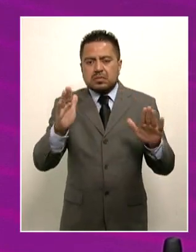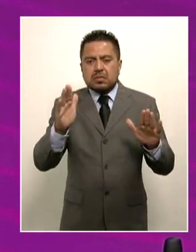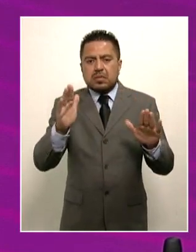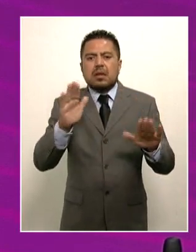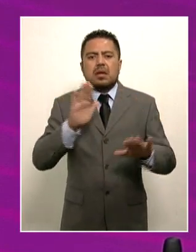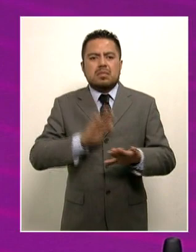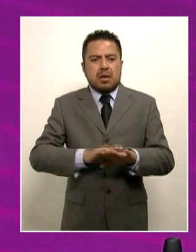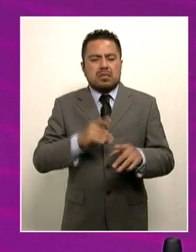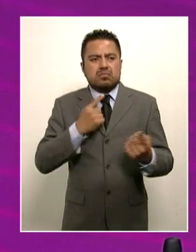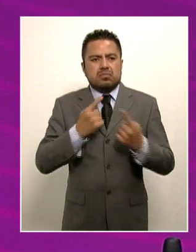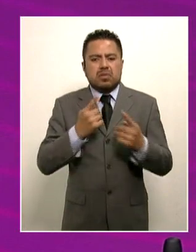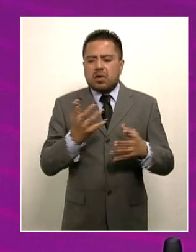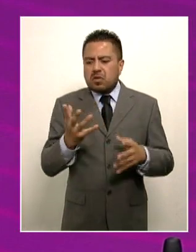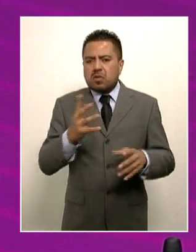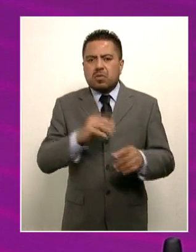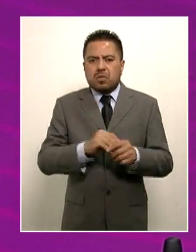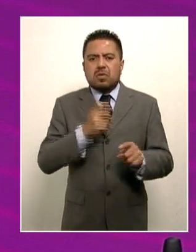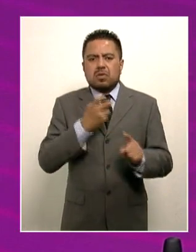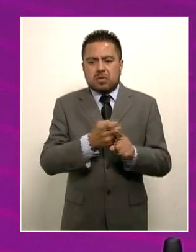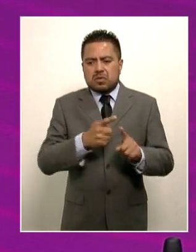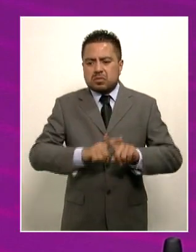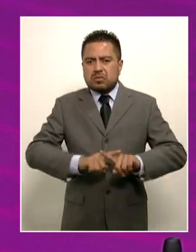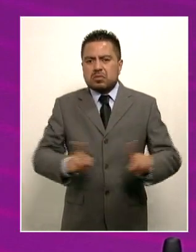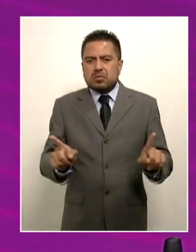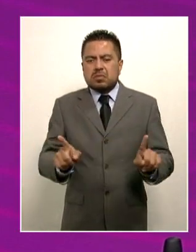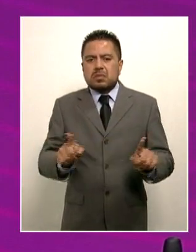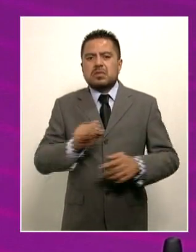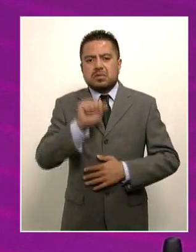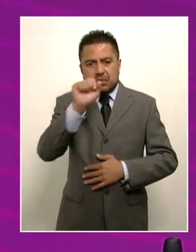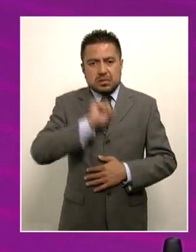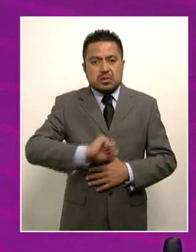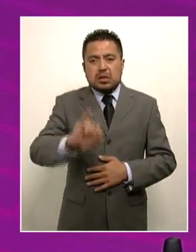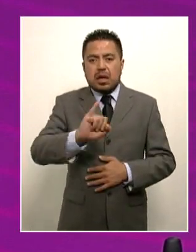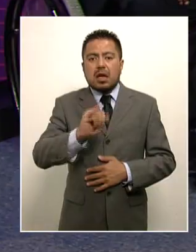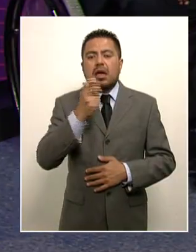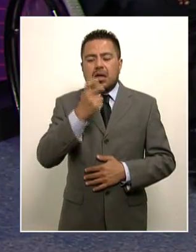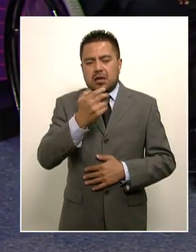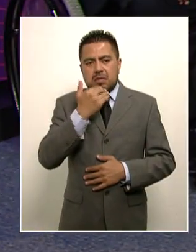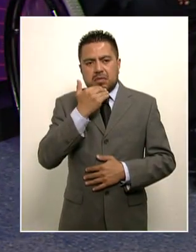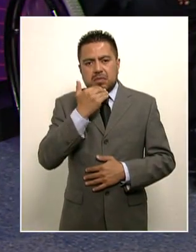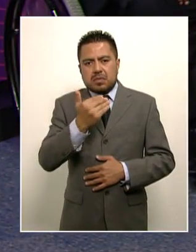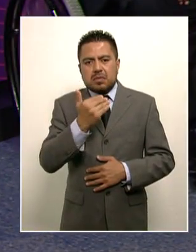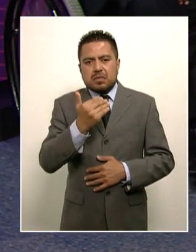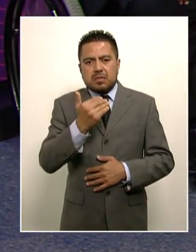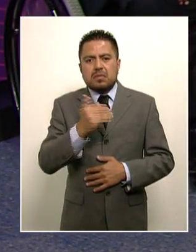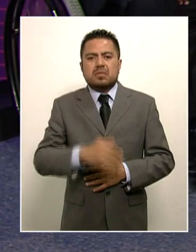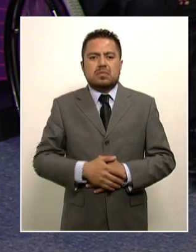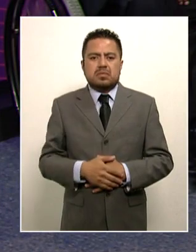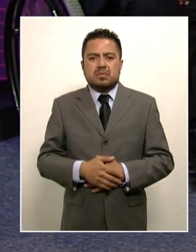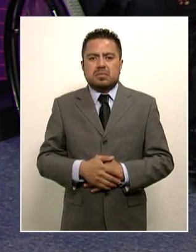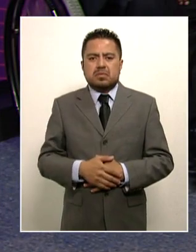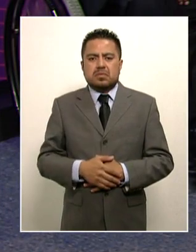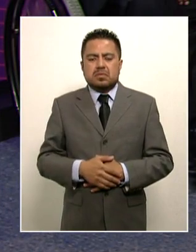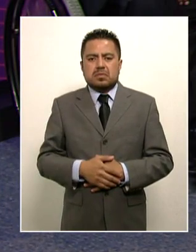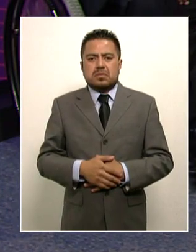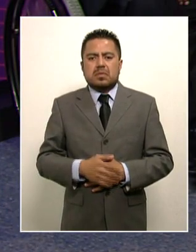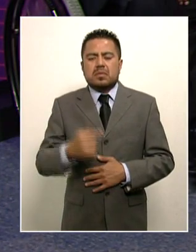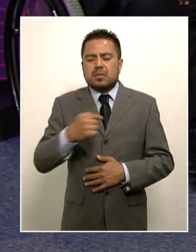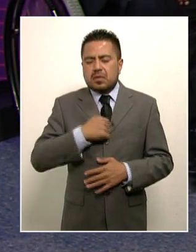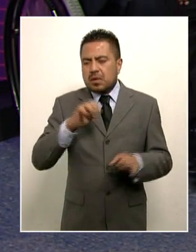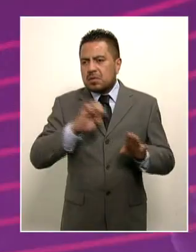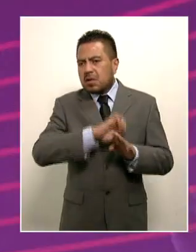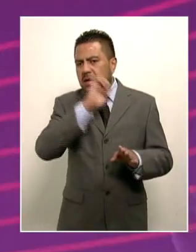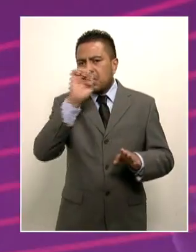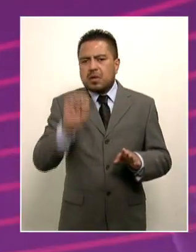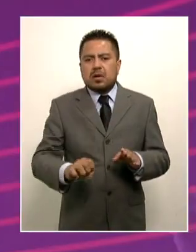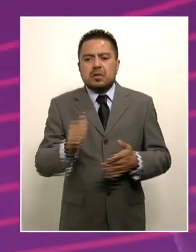democráticas y sean incluyentes de esa diferencia, ¿no? Y sí, es correcto. Yo, pues, por ejemplo,